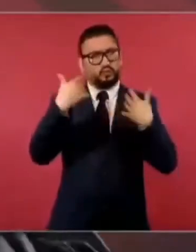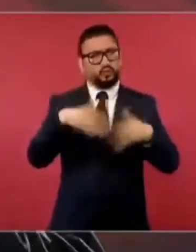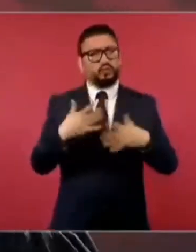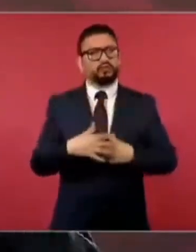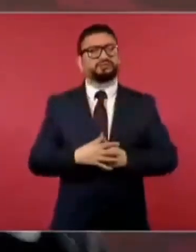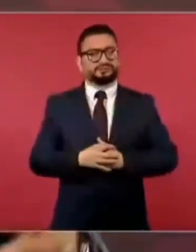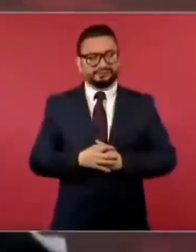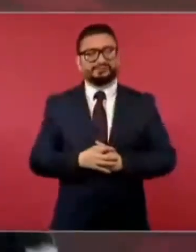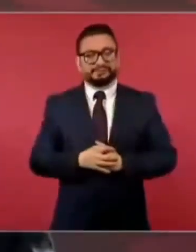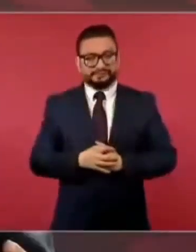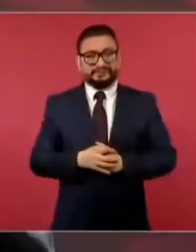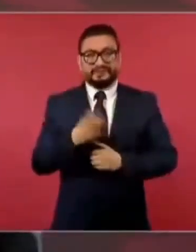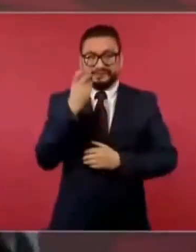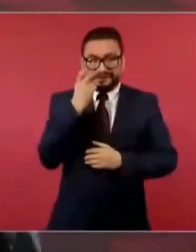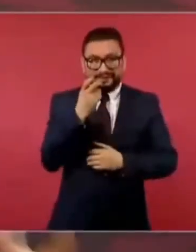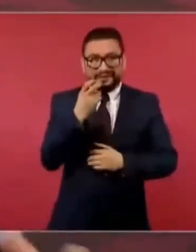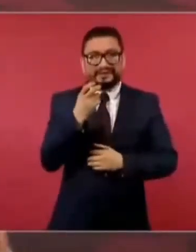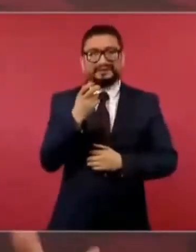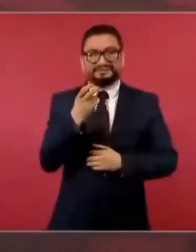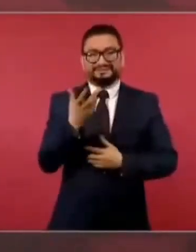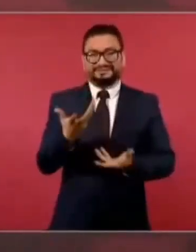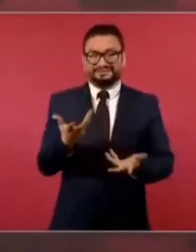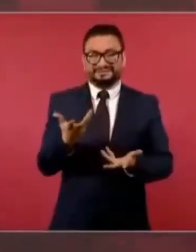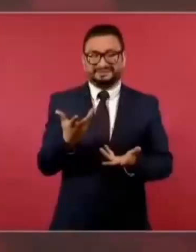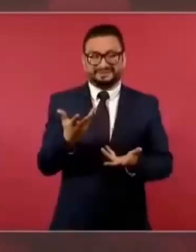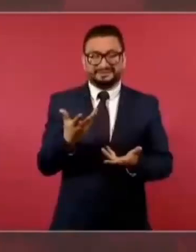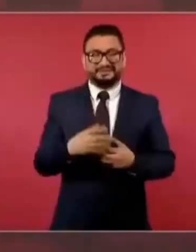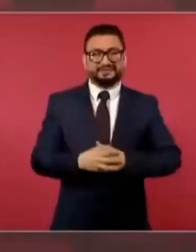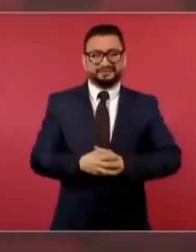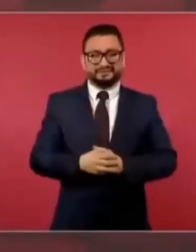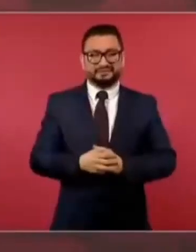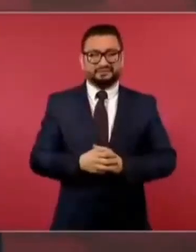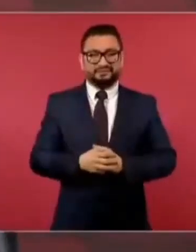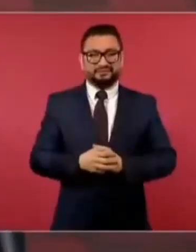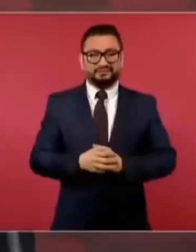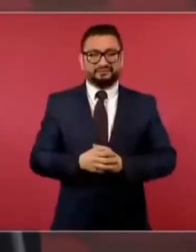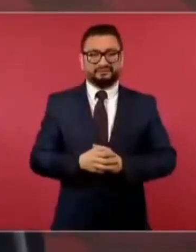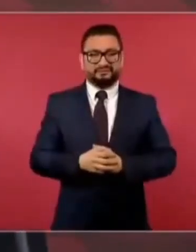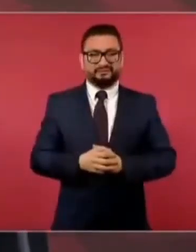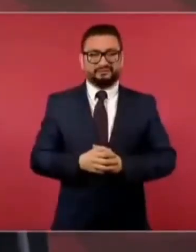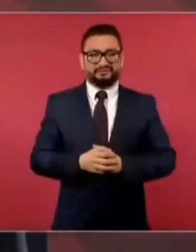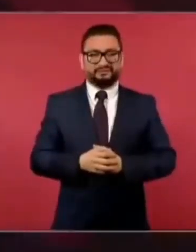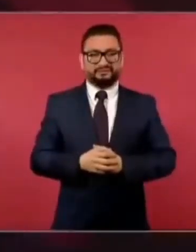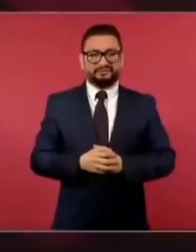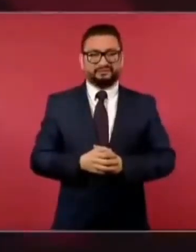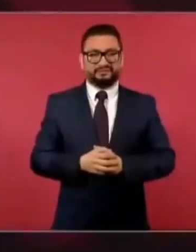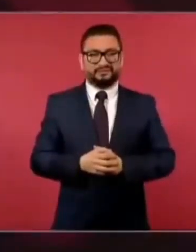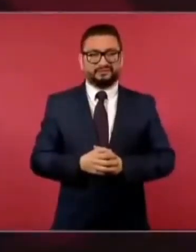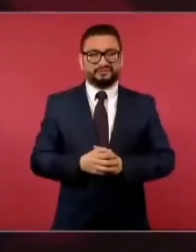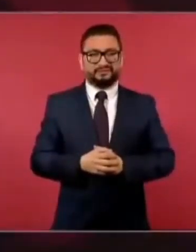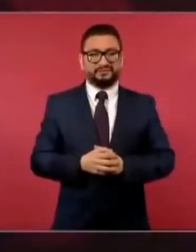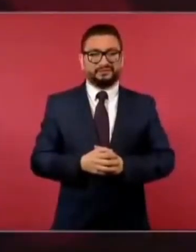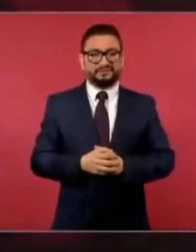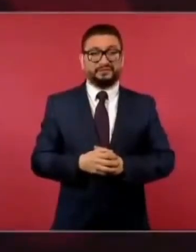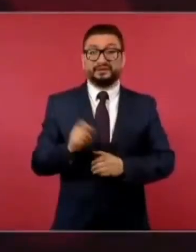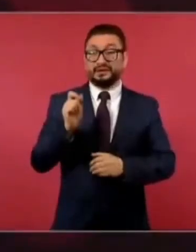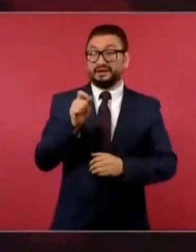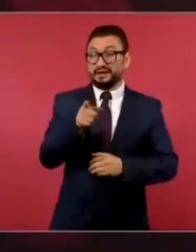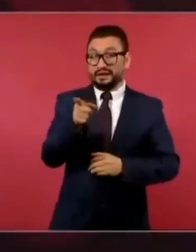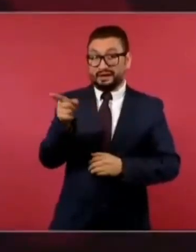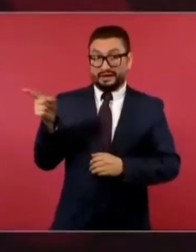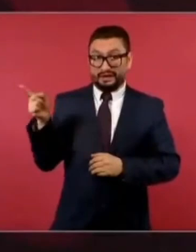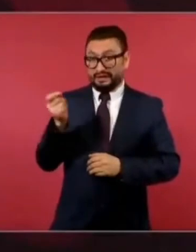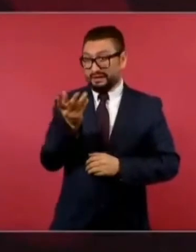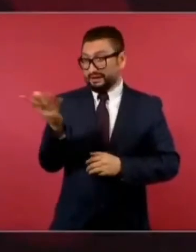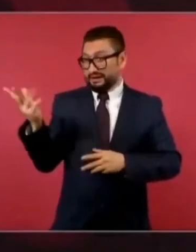Y eso no alcanzan a asimilarlo, a